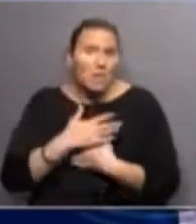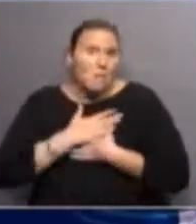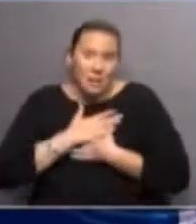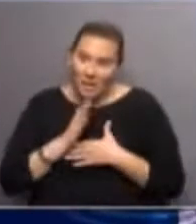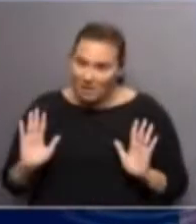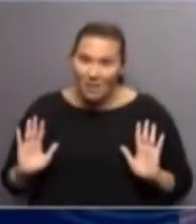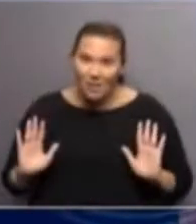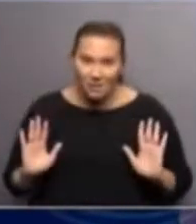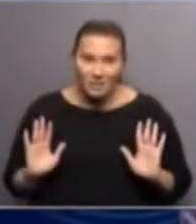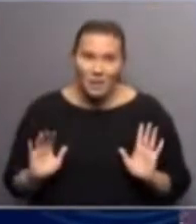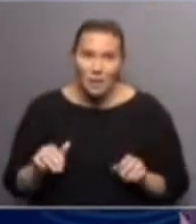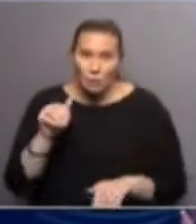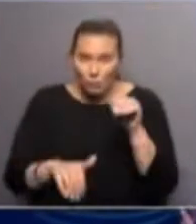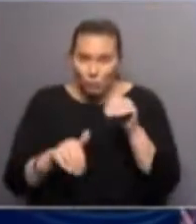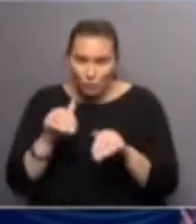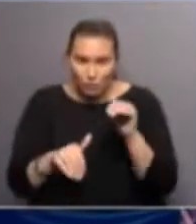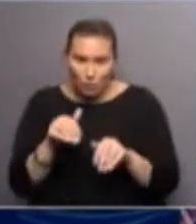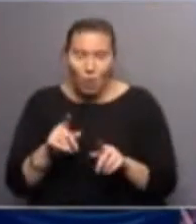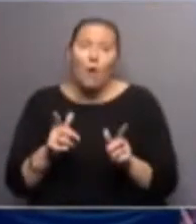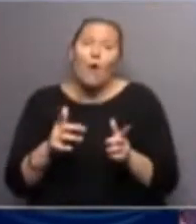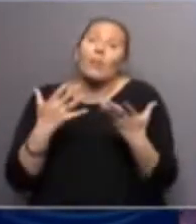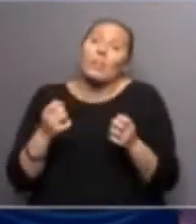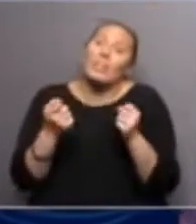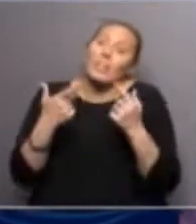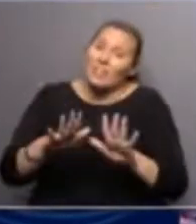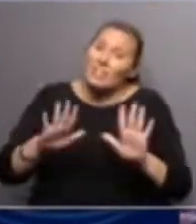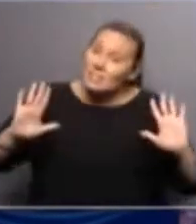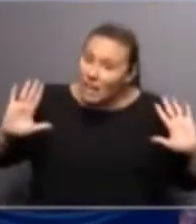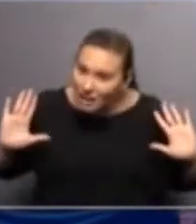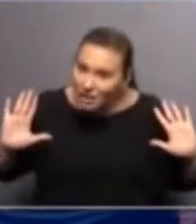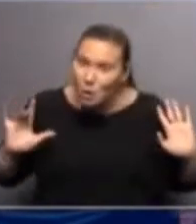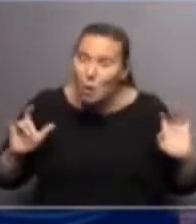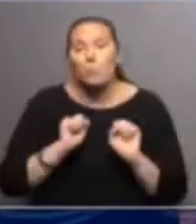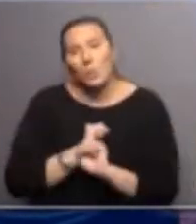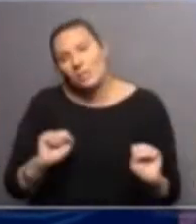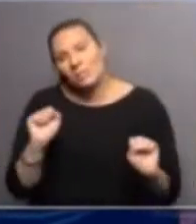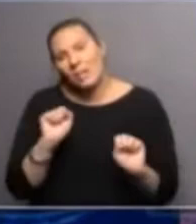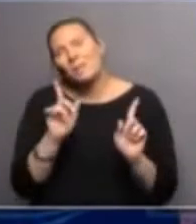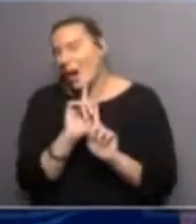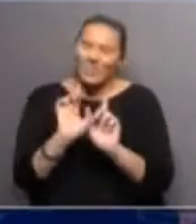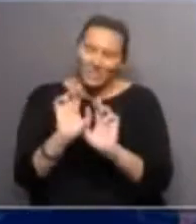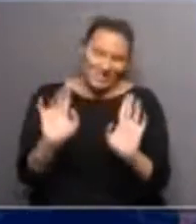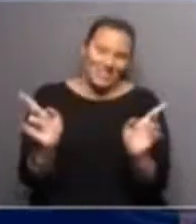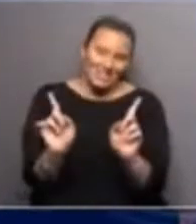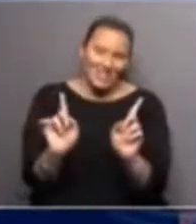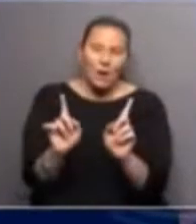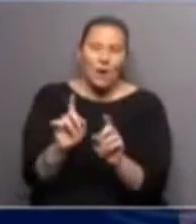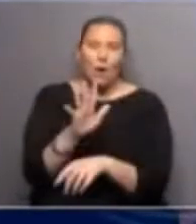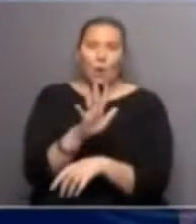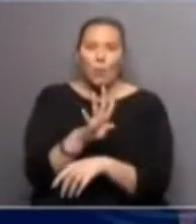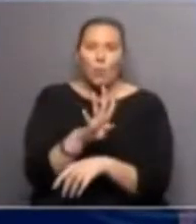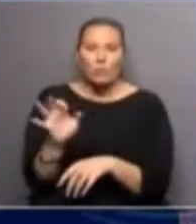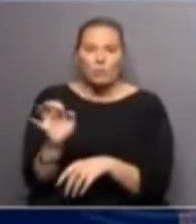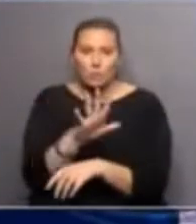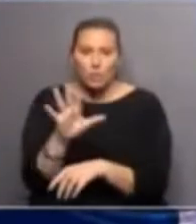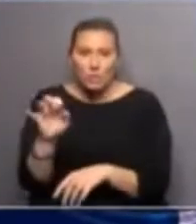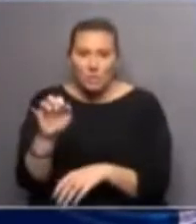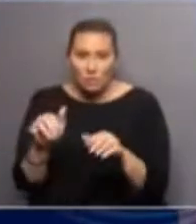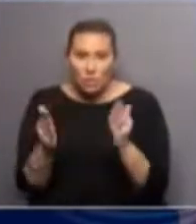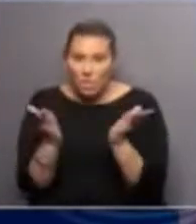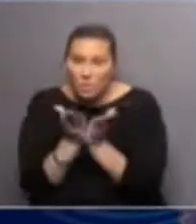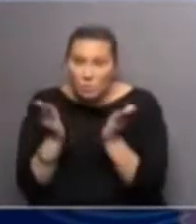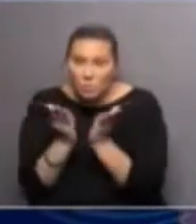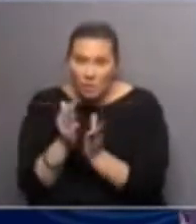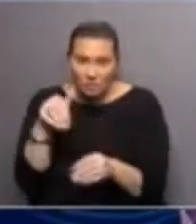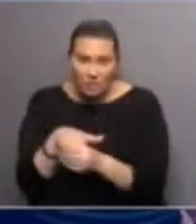tanto. Tuve votos. O esperan algo de vos, ojo. No, capaz que por ahí. No. 400, 500 votos de alumnos,